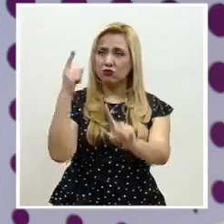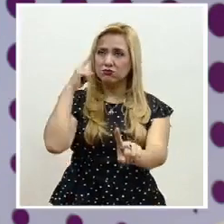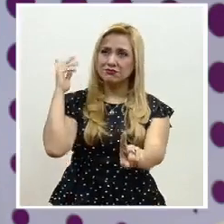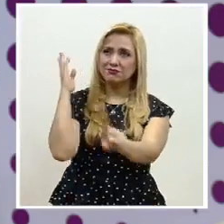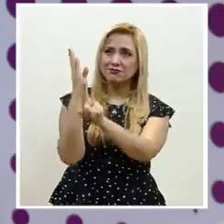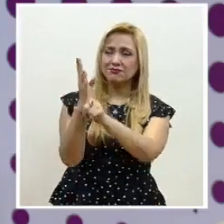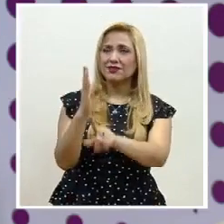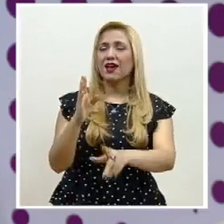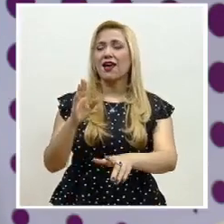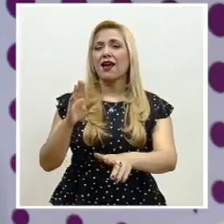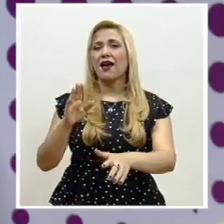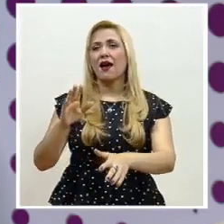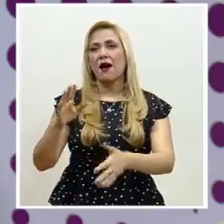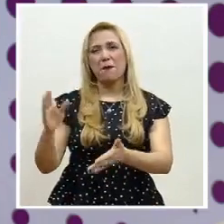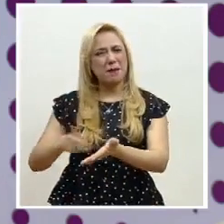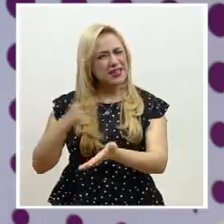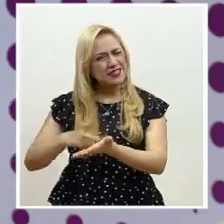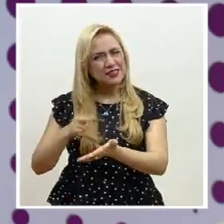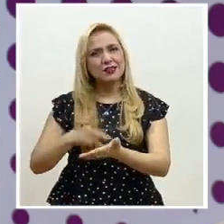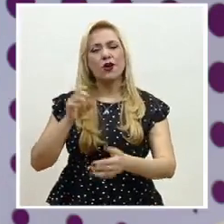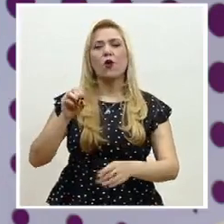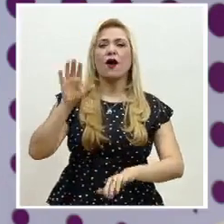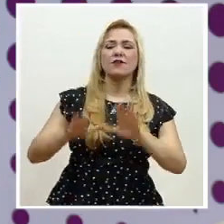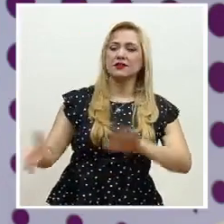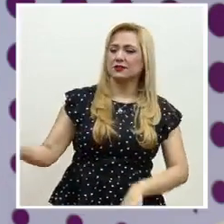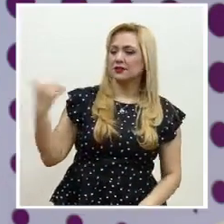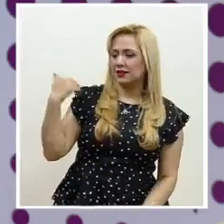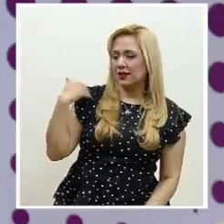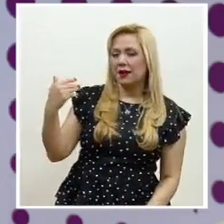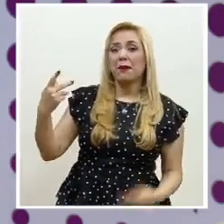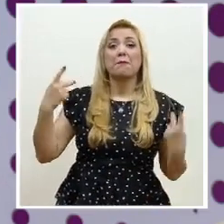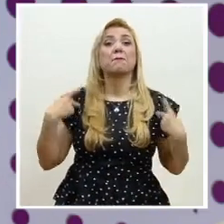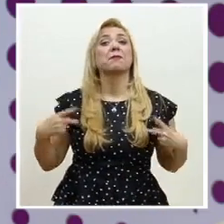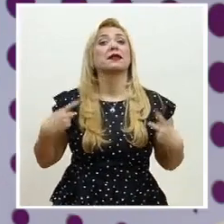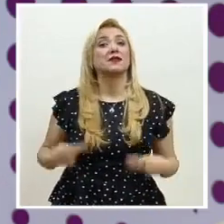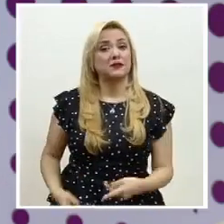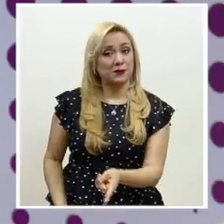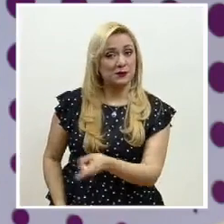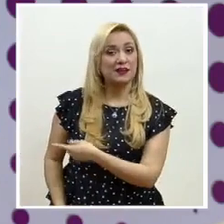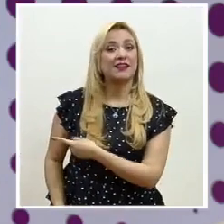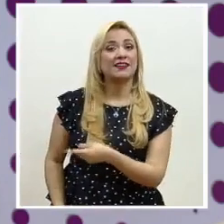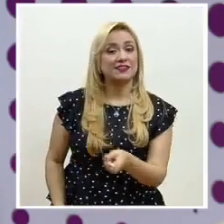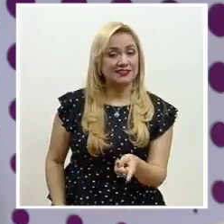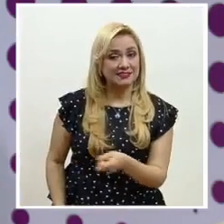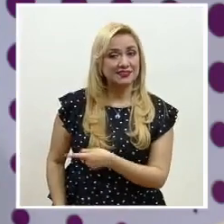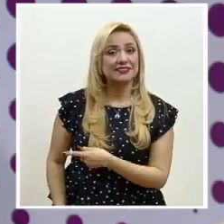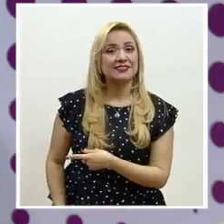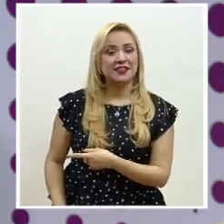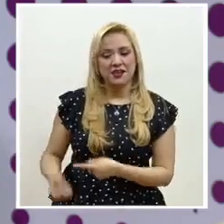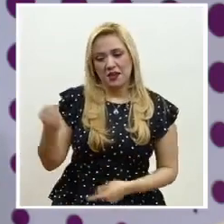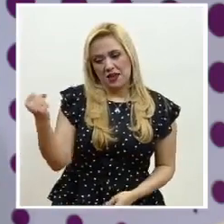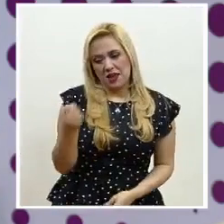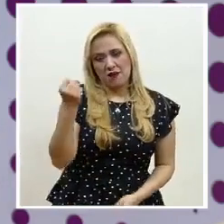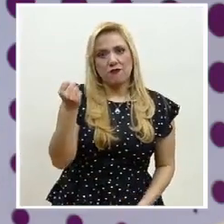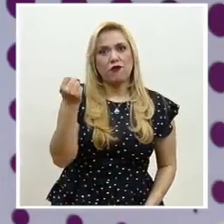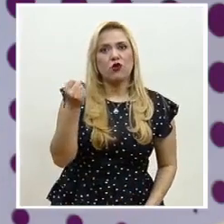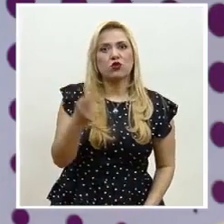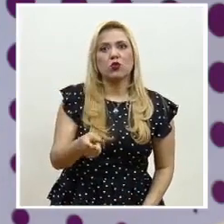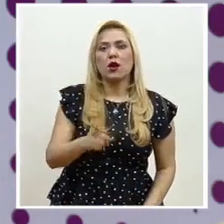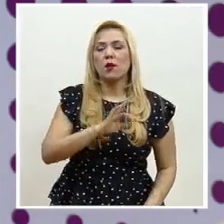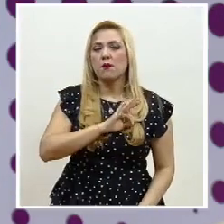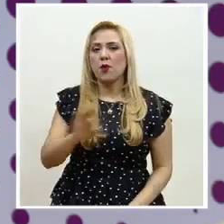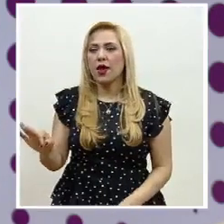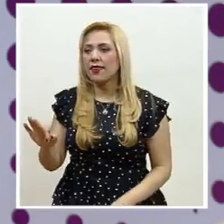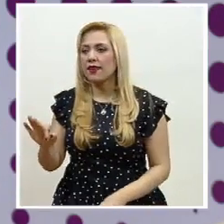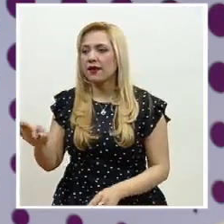veces, a veces desde las peticiones de la ciudadanía en las cefas, a veces diría yo, por fortuna que pasan el filtro y pueden llegar